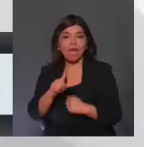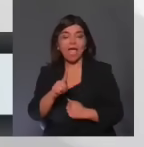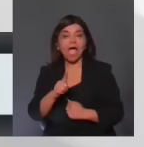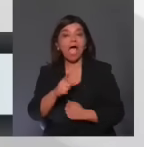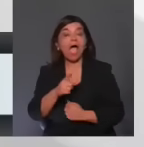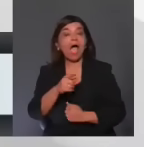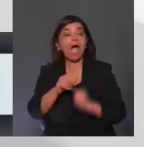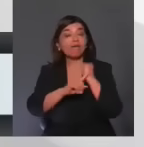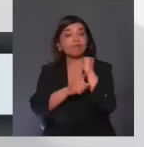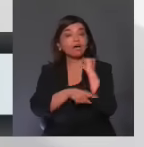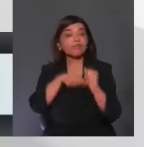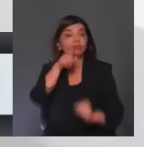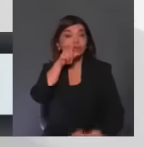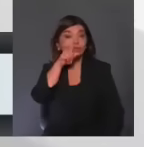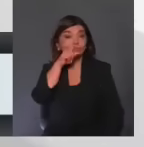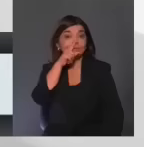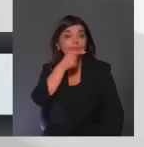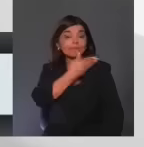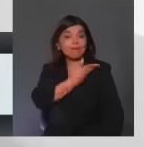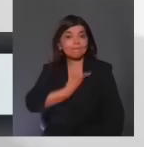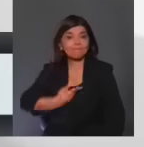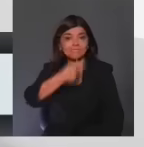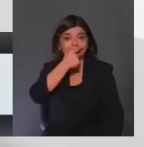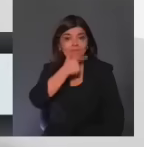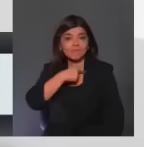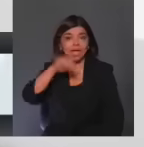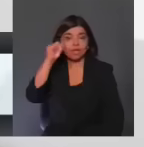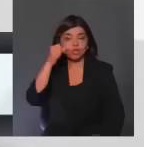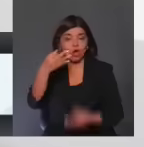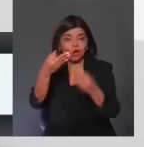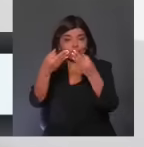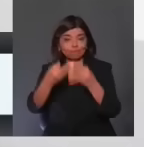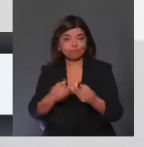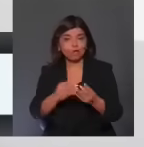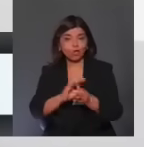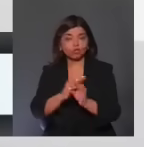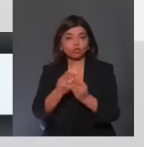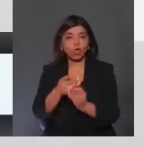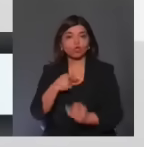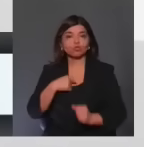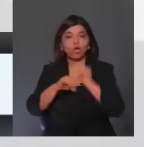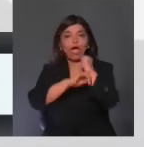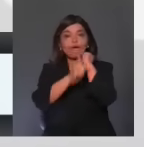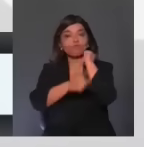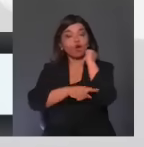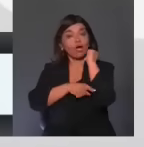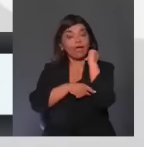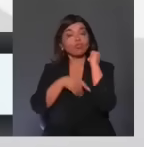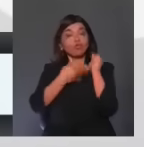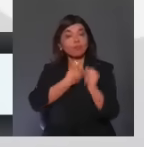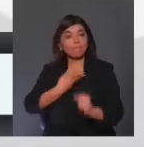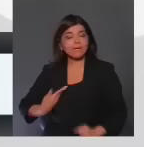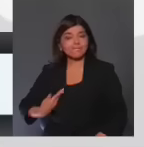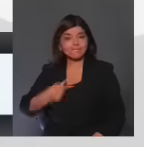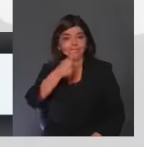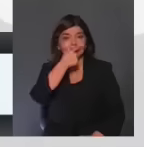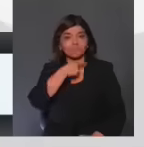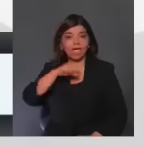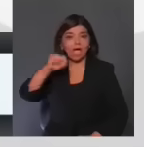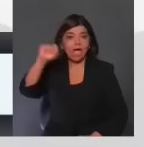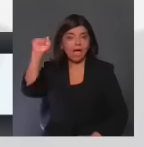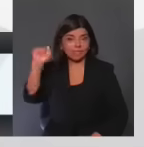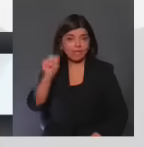Gabriel Boric. Lo voy a leer en su integridad. Dice: como abogado de su excelencia, el presidente de la República, Gabriel Boric